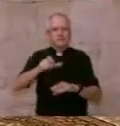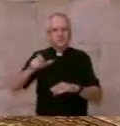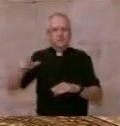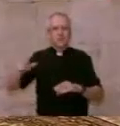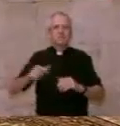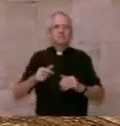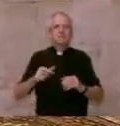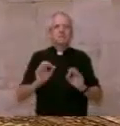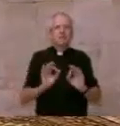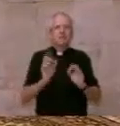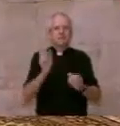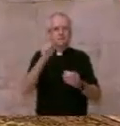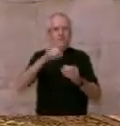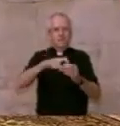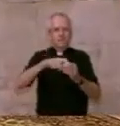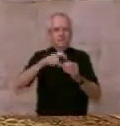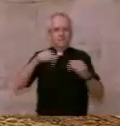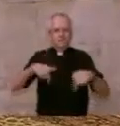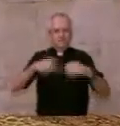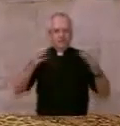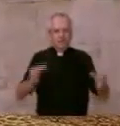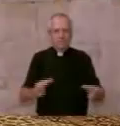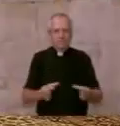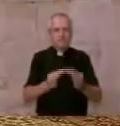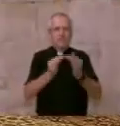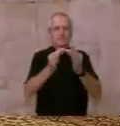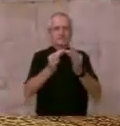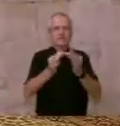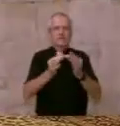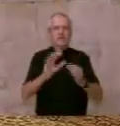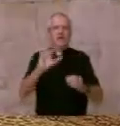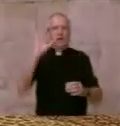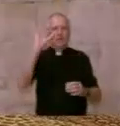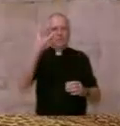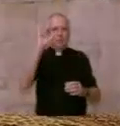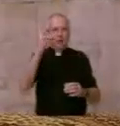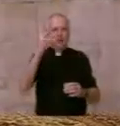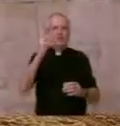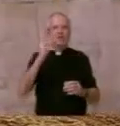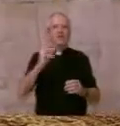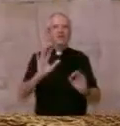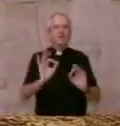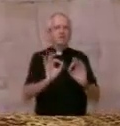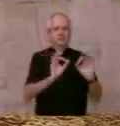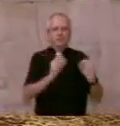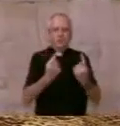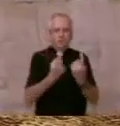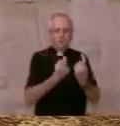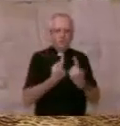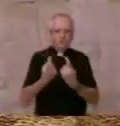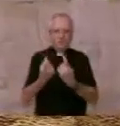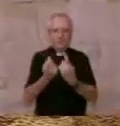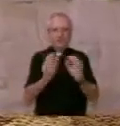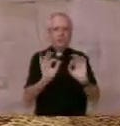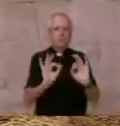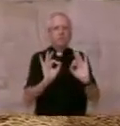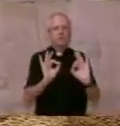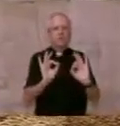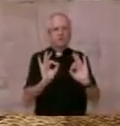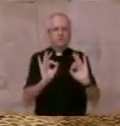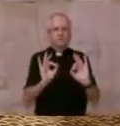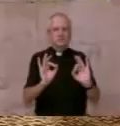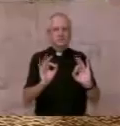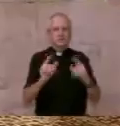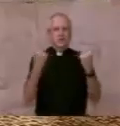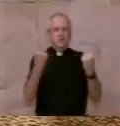personas que asisten a esta celebración, desde ambulancias hasta un desfibrilador. También asisten